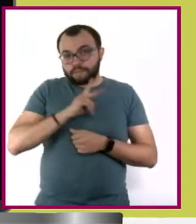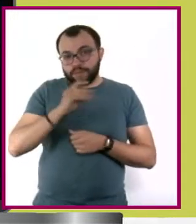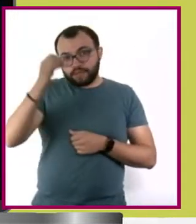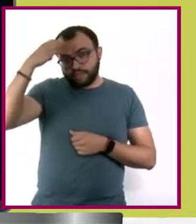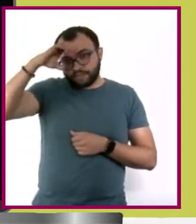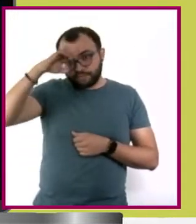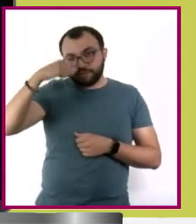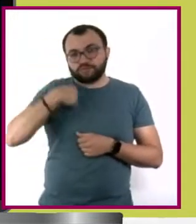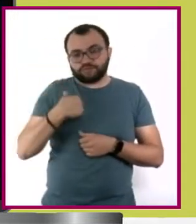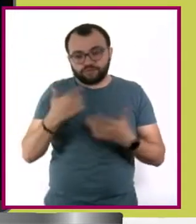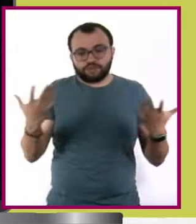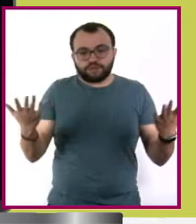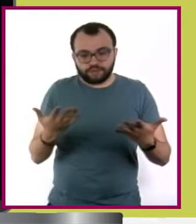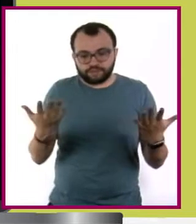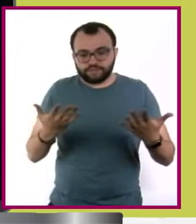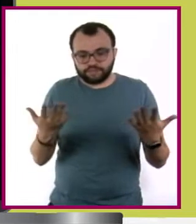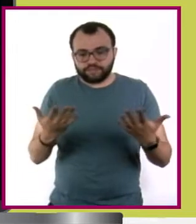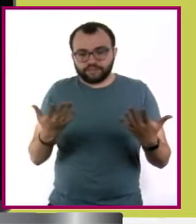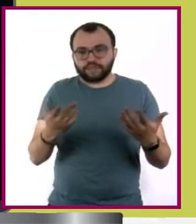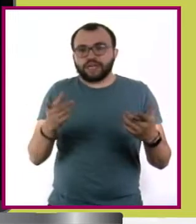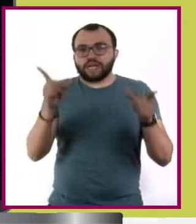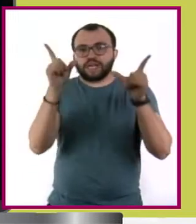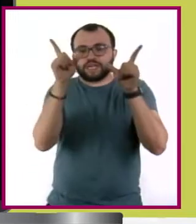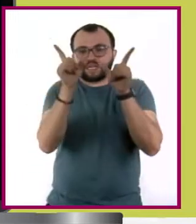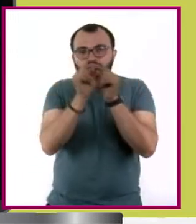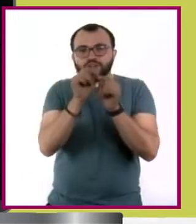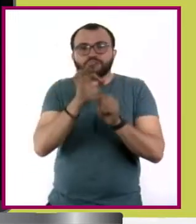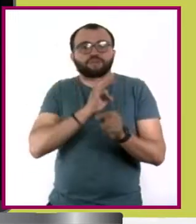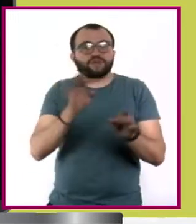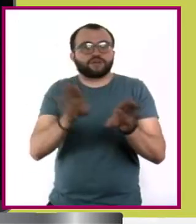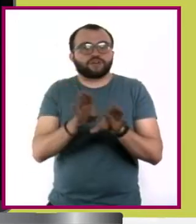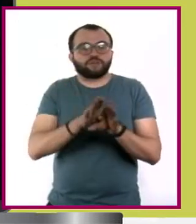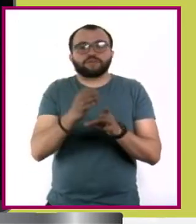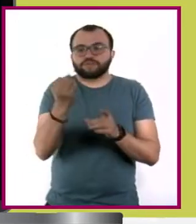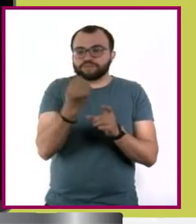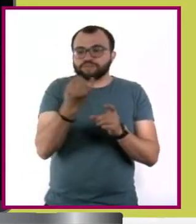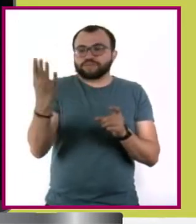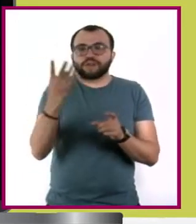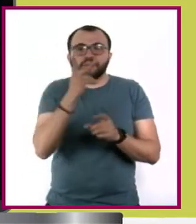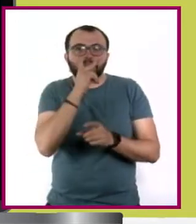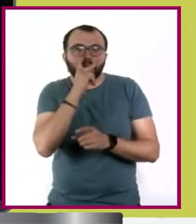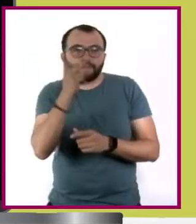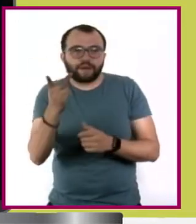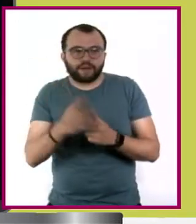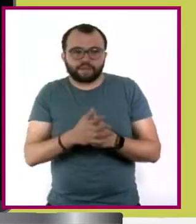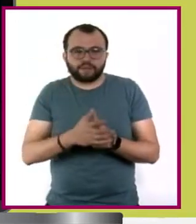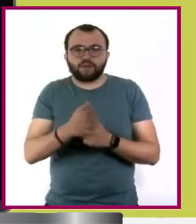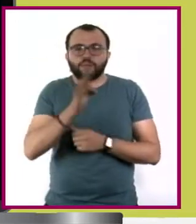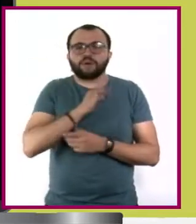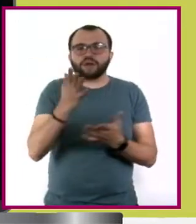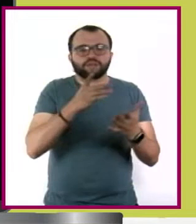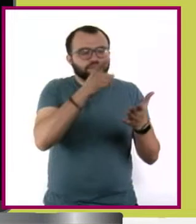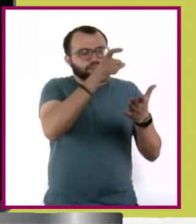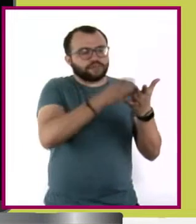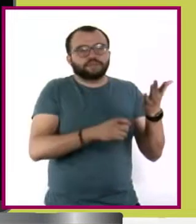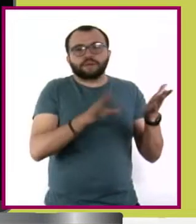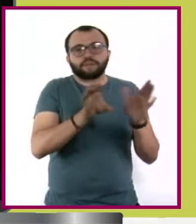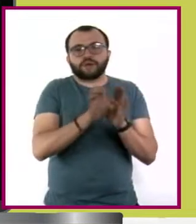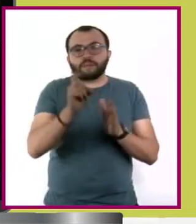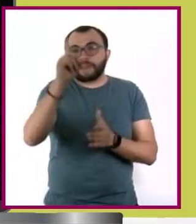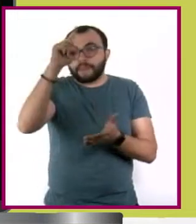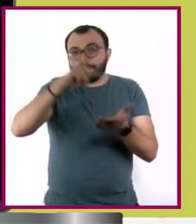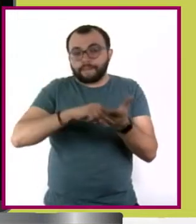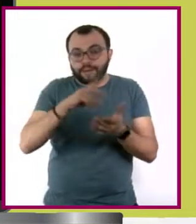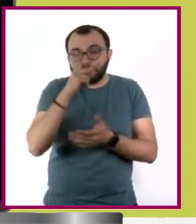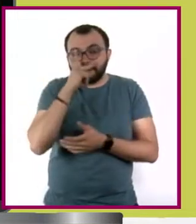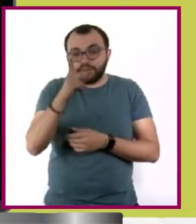he aplicado, un resumen puede ser el conteo de palabras, ¿no? Puedes tener un texto de 1,000 palabras, es